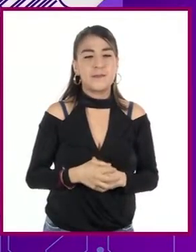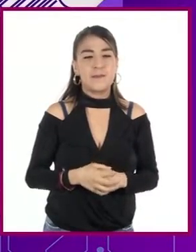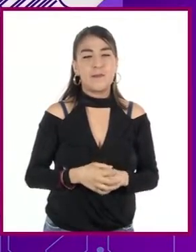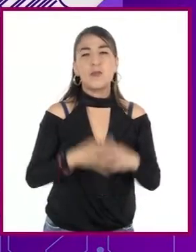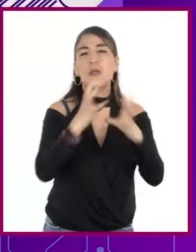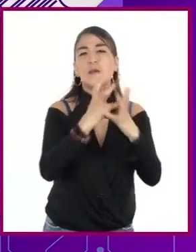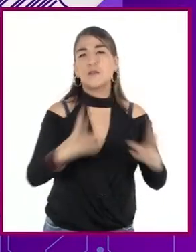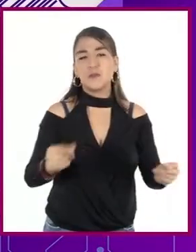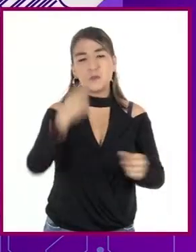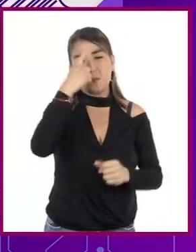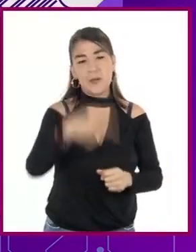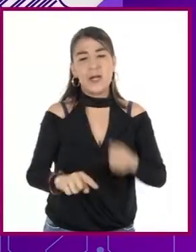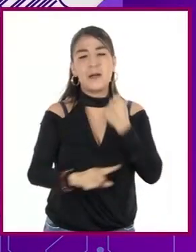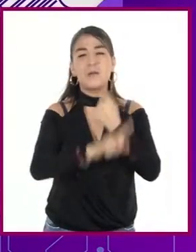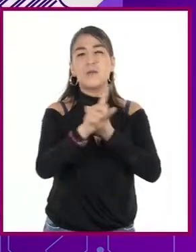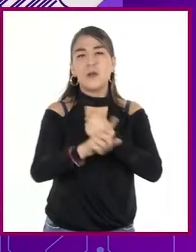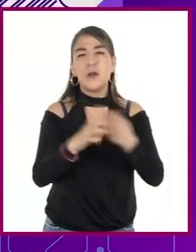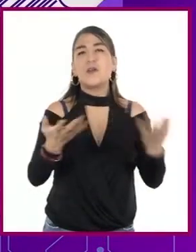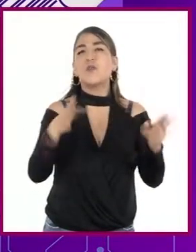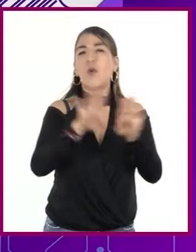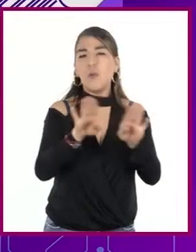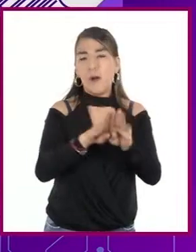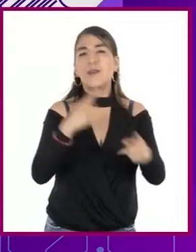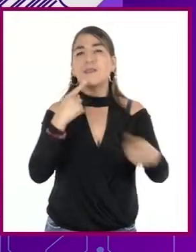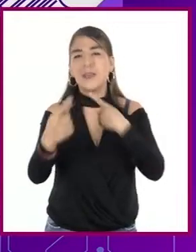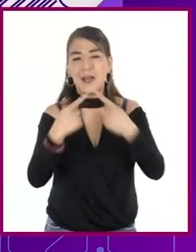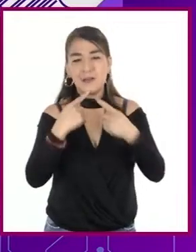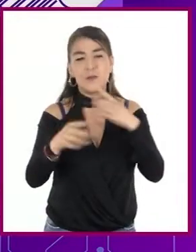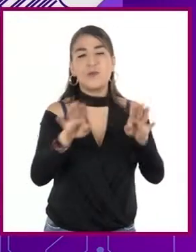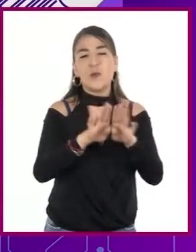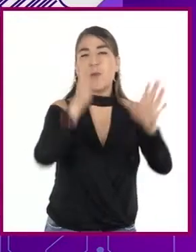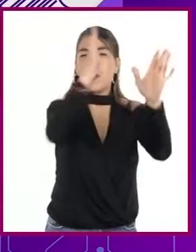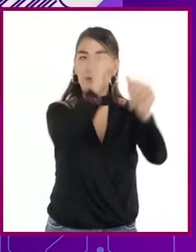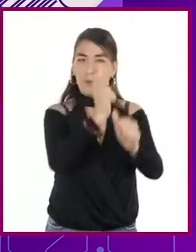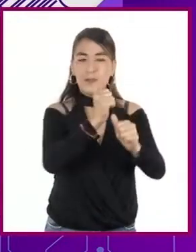solución de los problemas mediante el diálogo y la negociación.